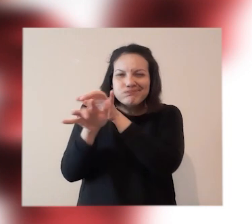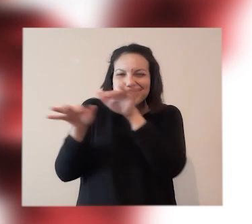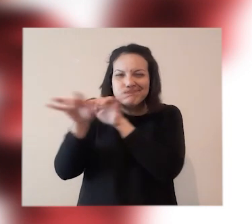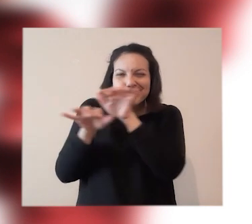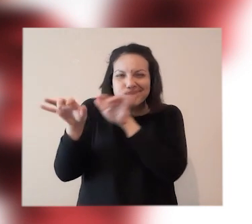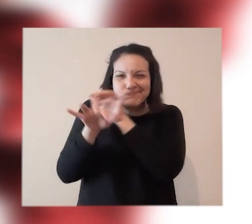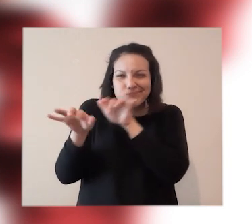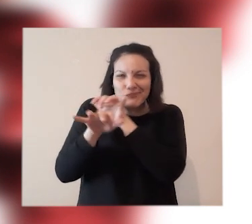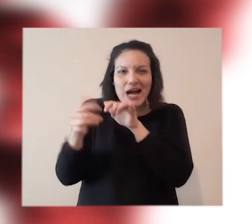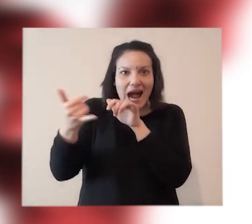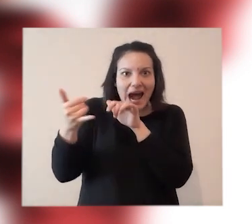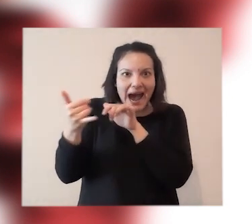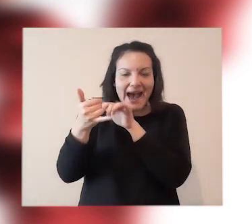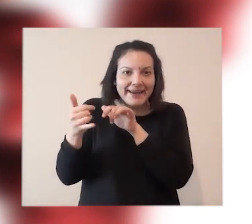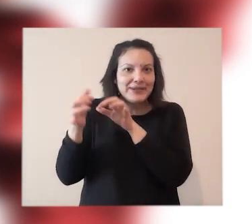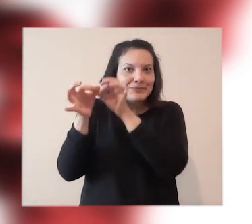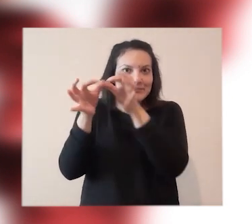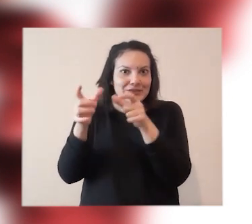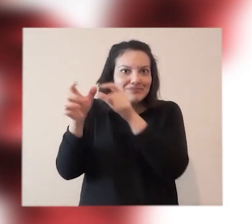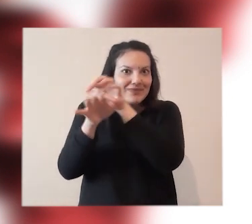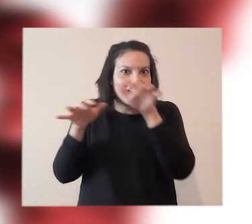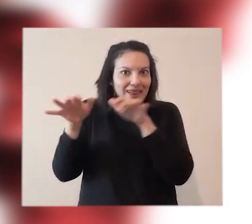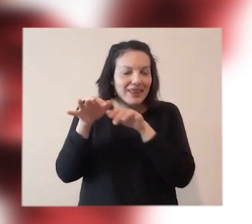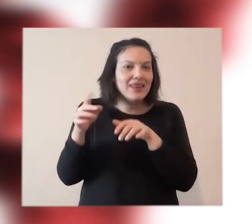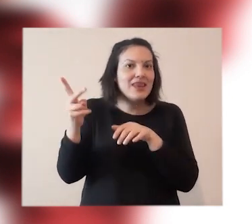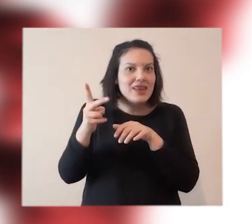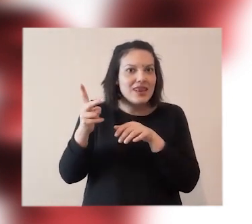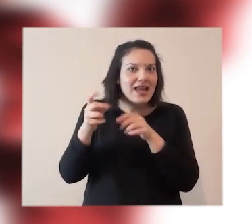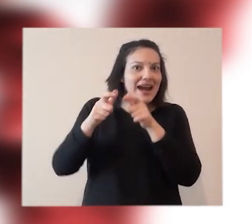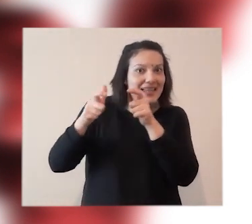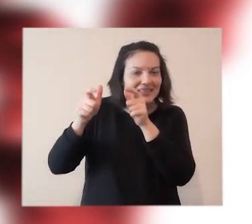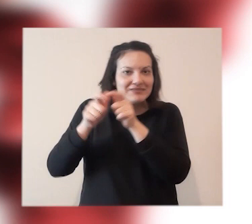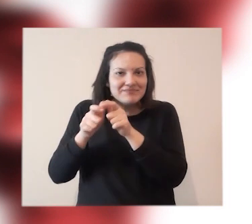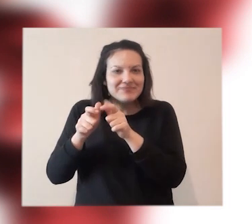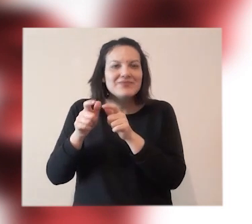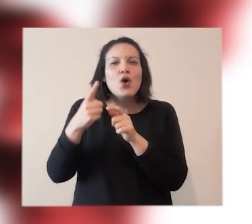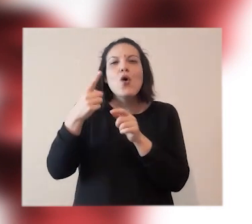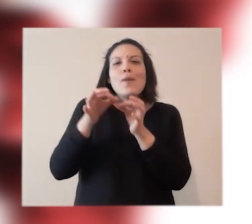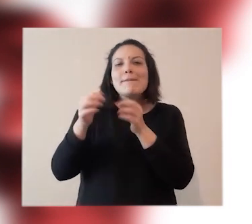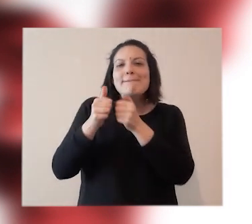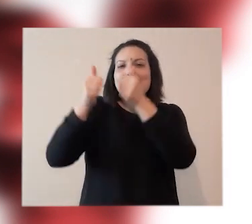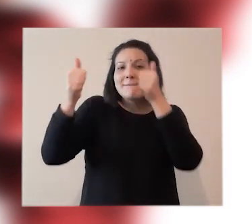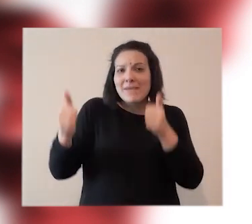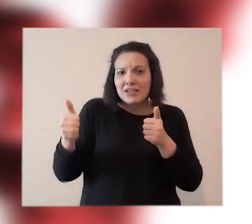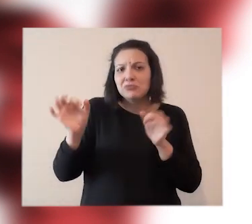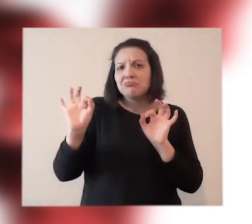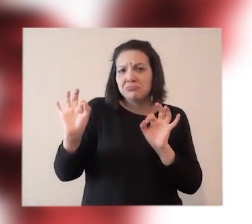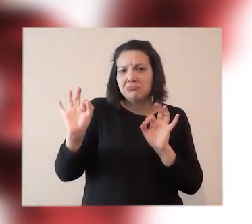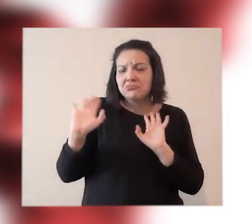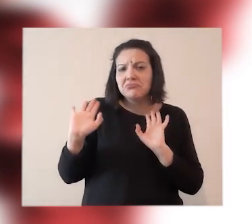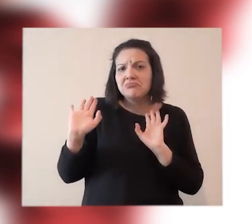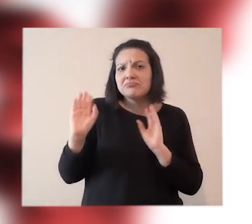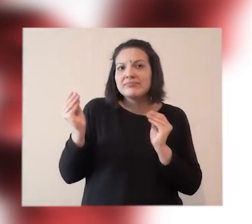hoy, estas partículas más grandes y los aerosoles, que son las más pequeñas, pero mínimamente con 1 metro de distancia es suficiente como